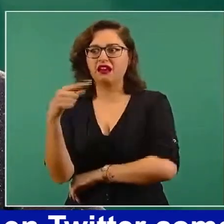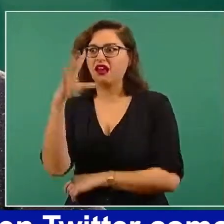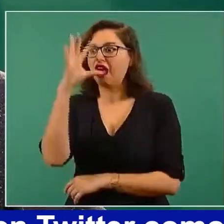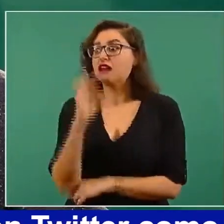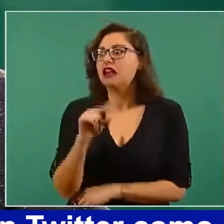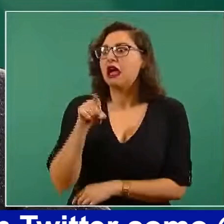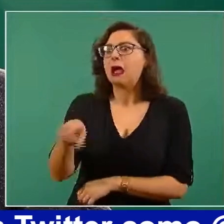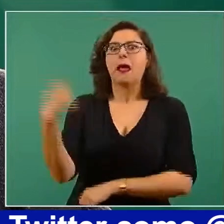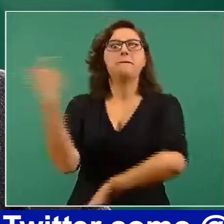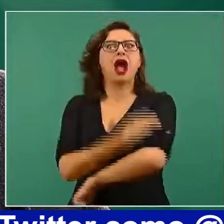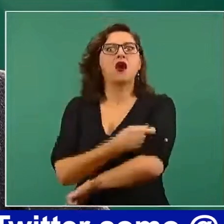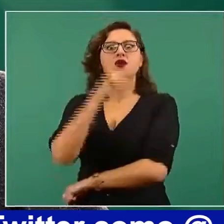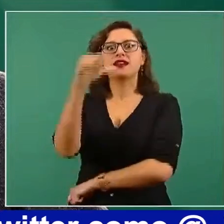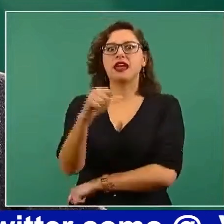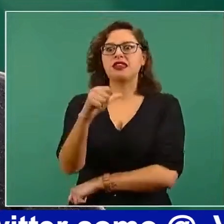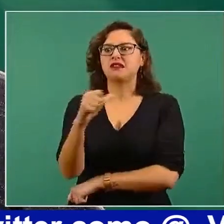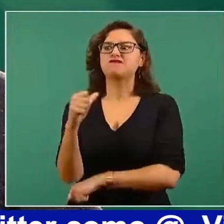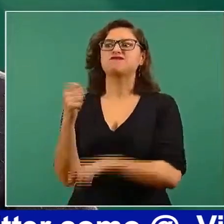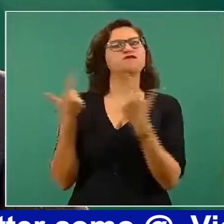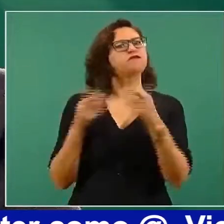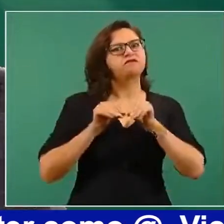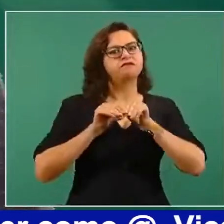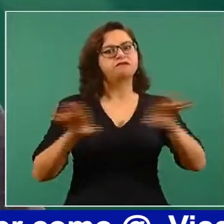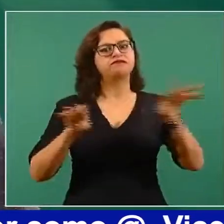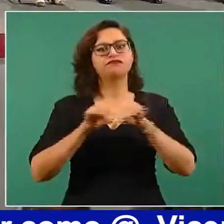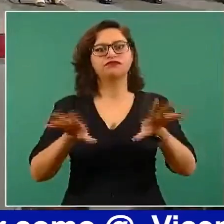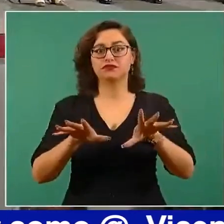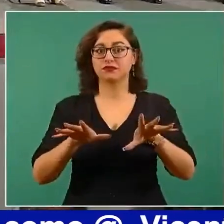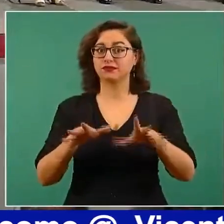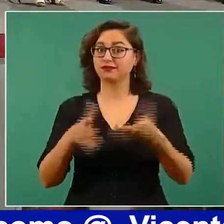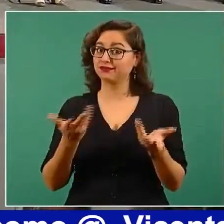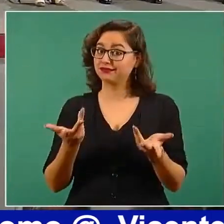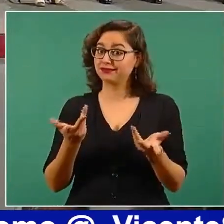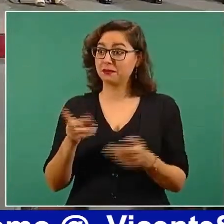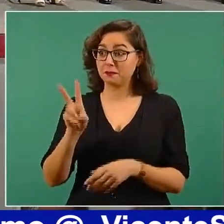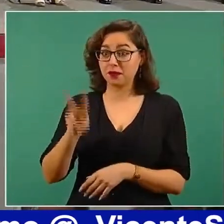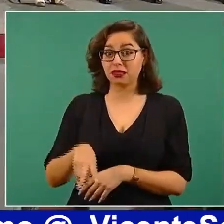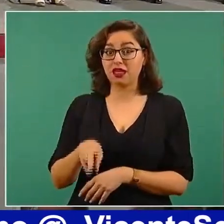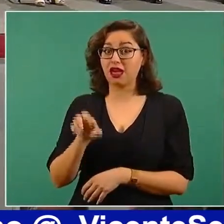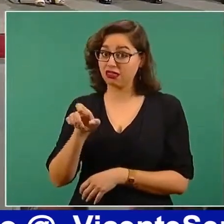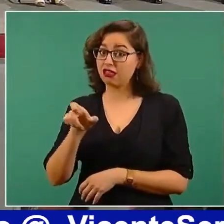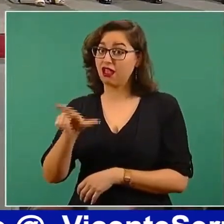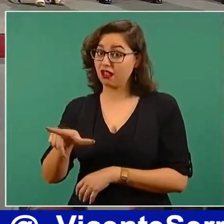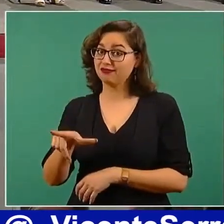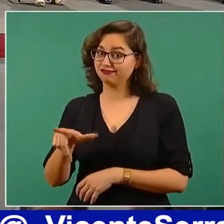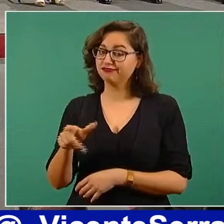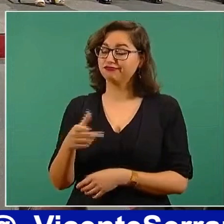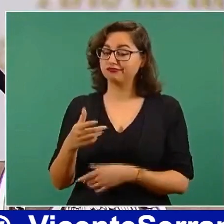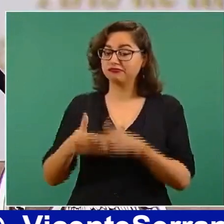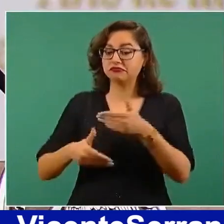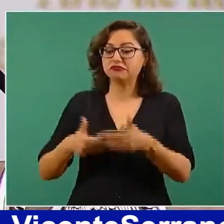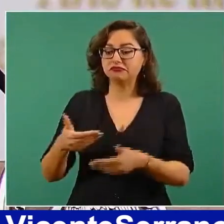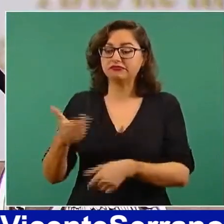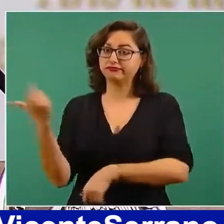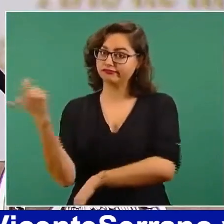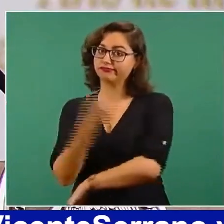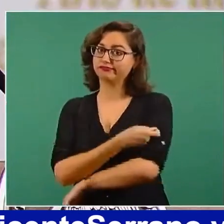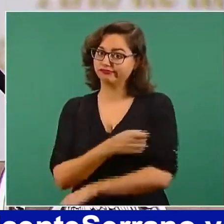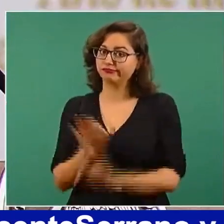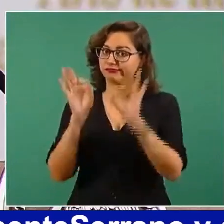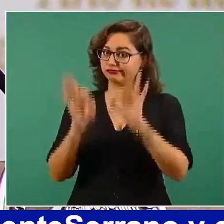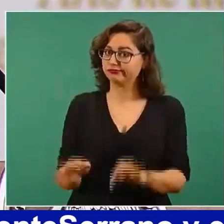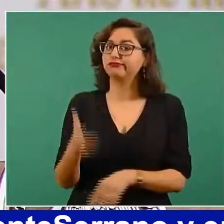creer que hay una vacunación falsa en algunos casos. De